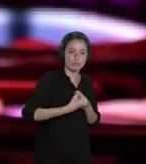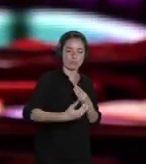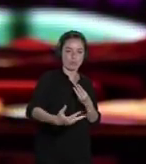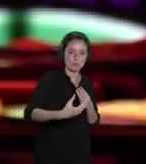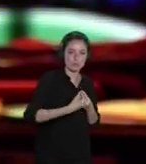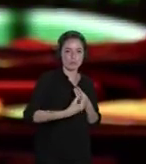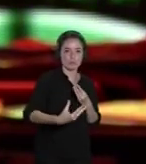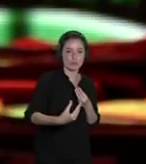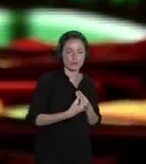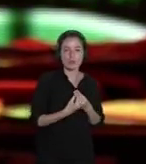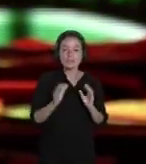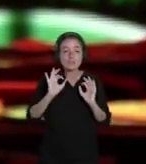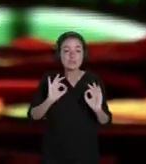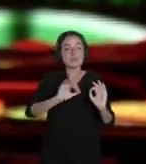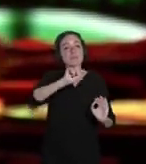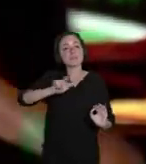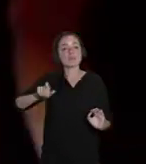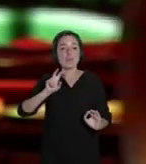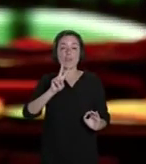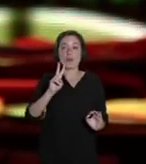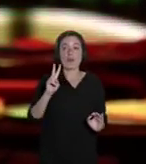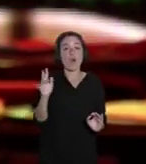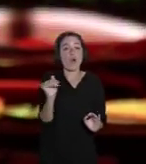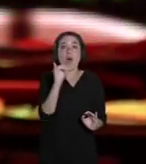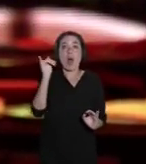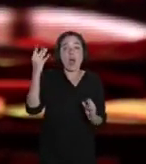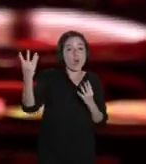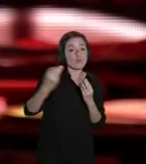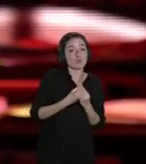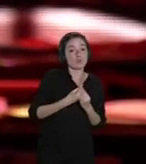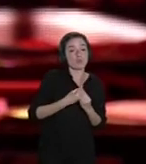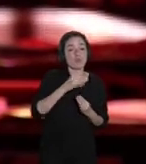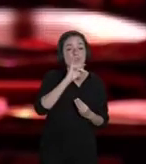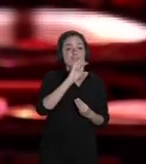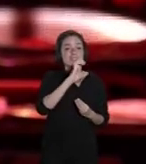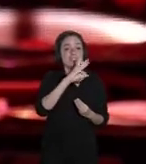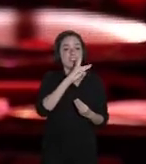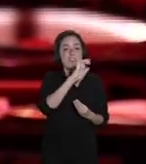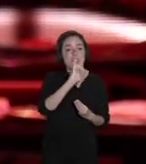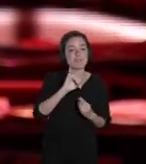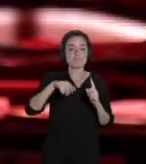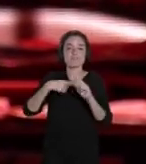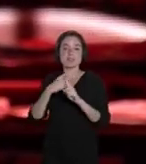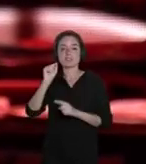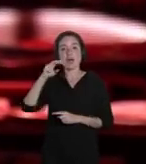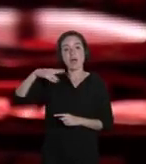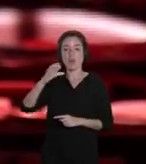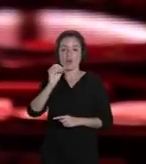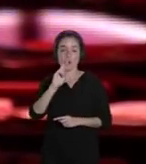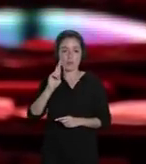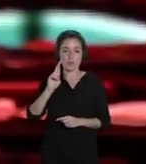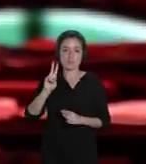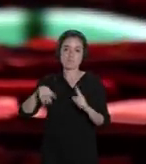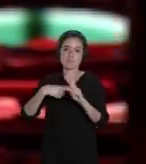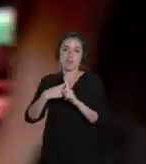Sobre todo a dos personas que ojalá pudiesen estar con nosotros. Yedei y Ancor, para ustedes también. Y cómo no, por ti